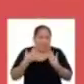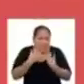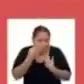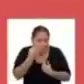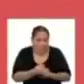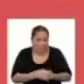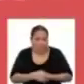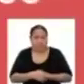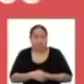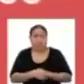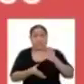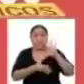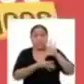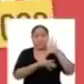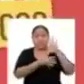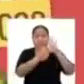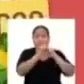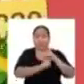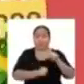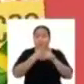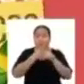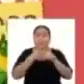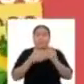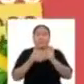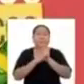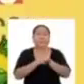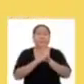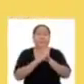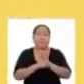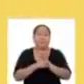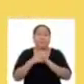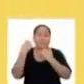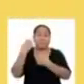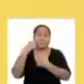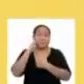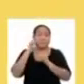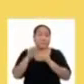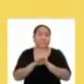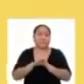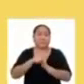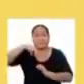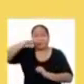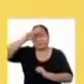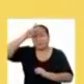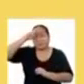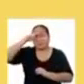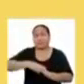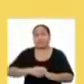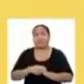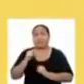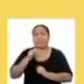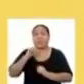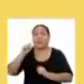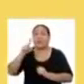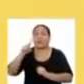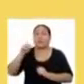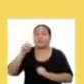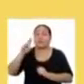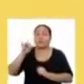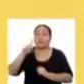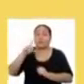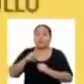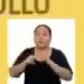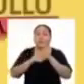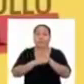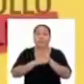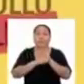En Sudamérica se han utilizado distintos modelos económicos. Por ejemplo, en Perú, en los tiempos de Juan Velasco Alvarado, se utilizó